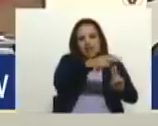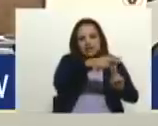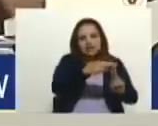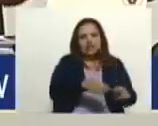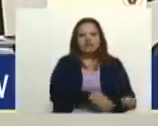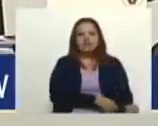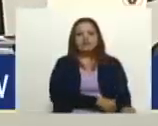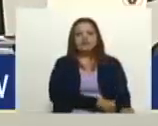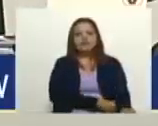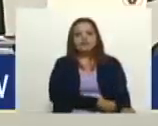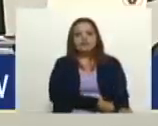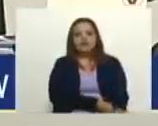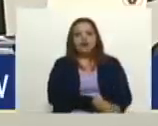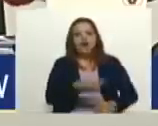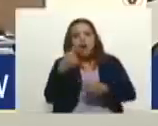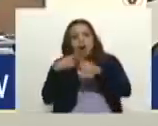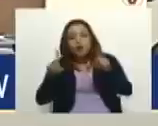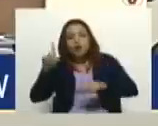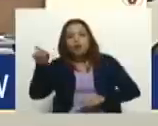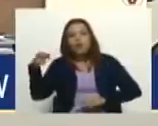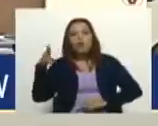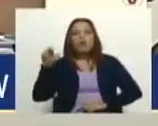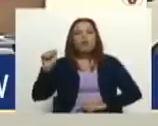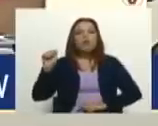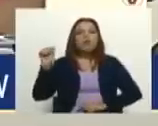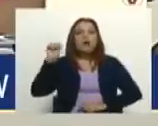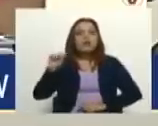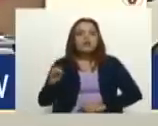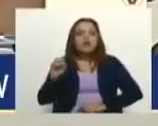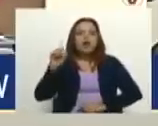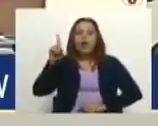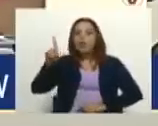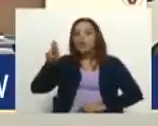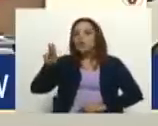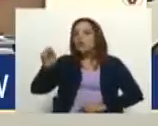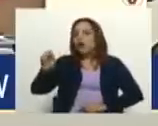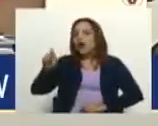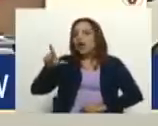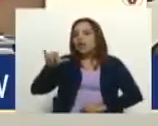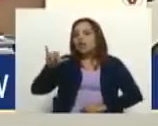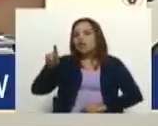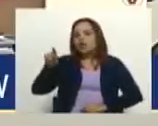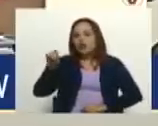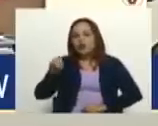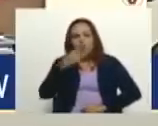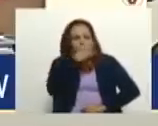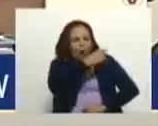En La Fría, uno estaba en Guadualito, creo que uno estaba en el Zulia.